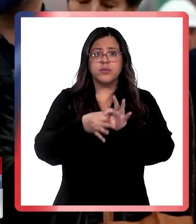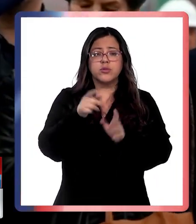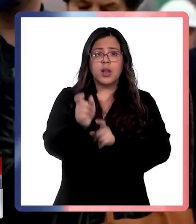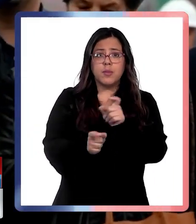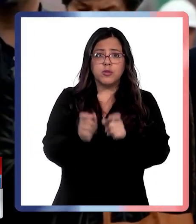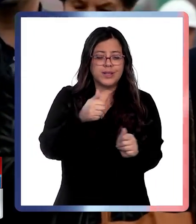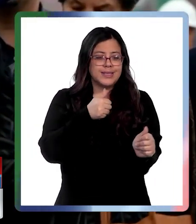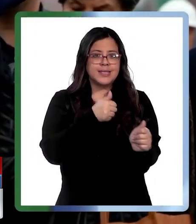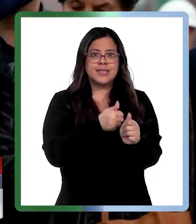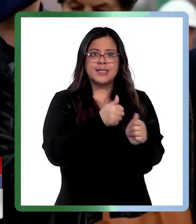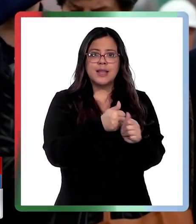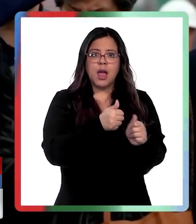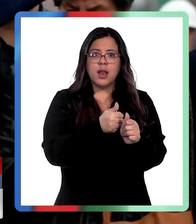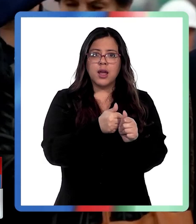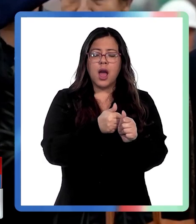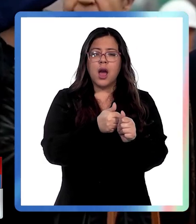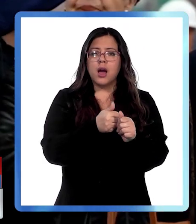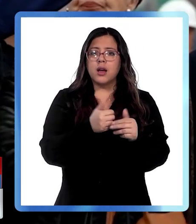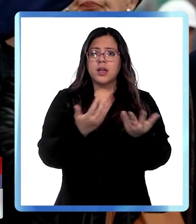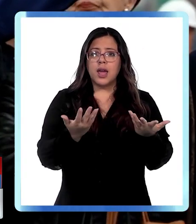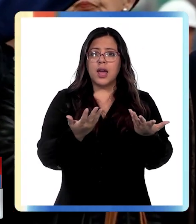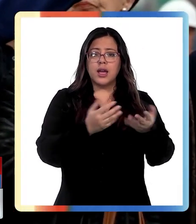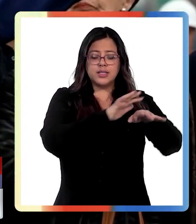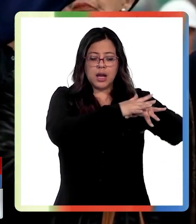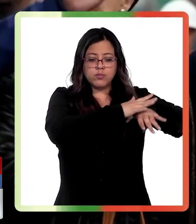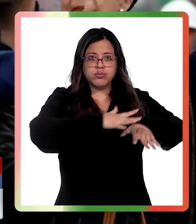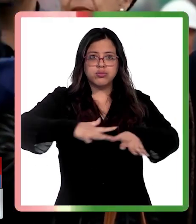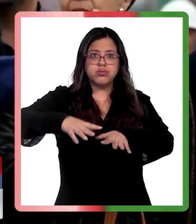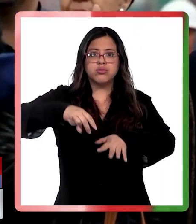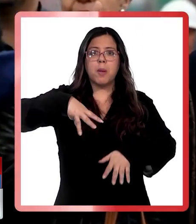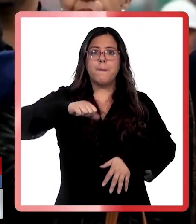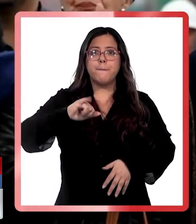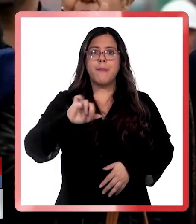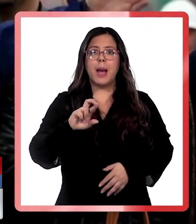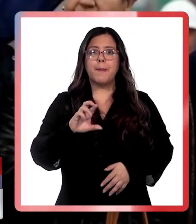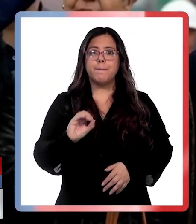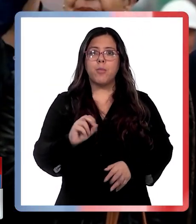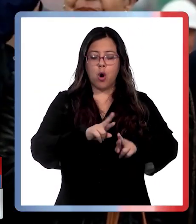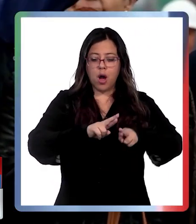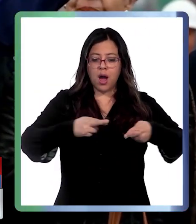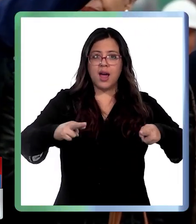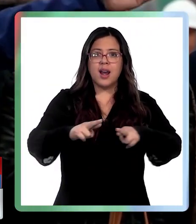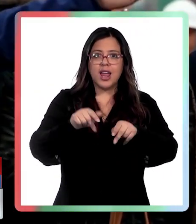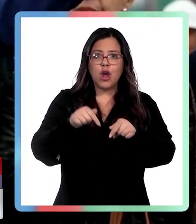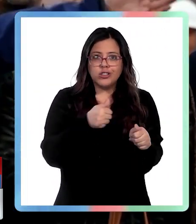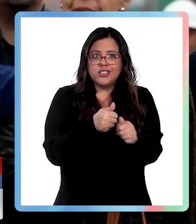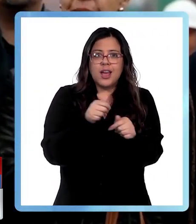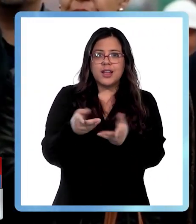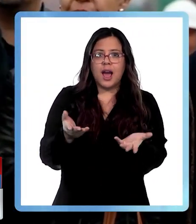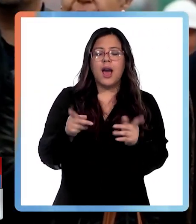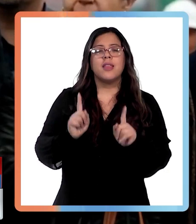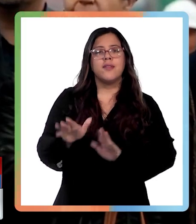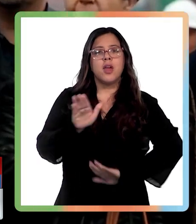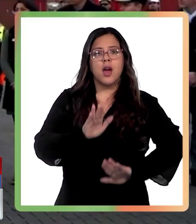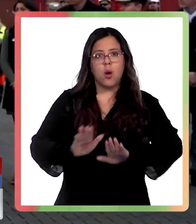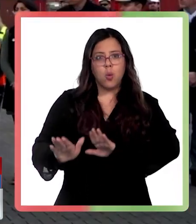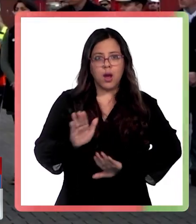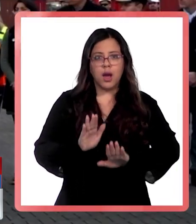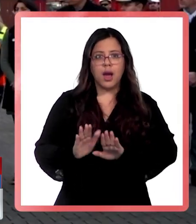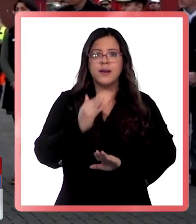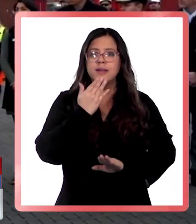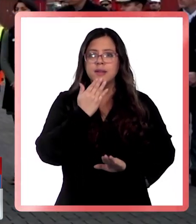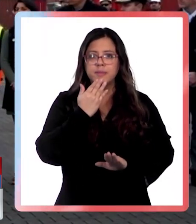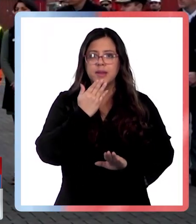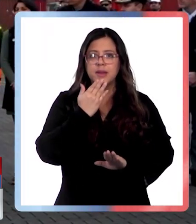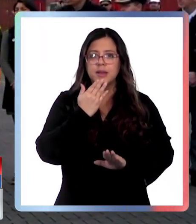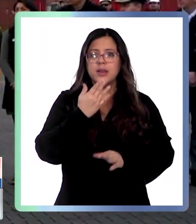a metros, desemboca el río Maipo, ¿cierto? a metros desemboca el río Maipo. Tenemos que cuidar